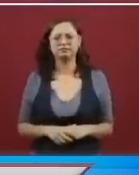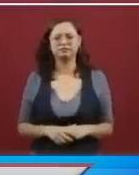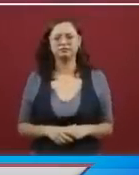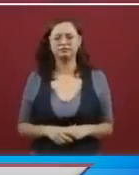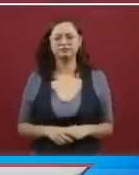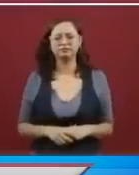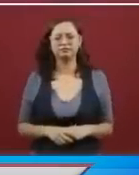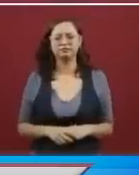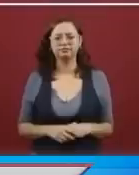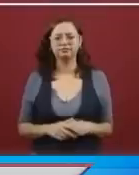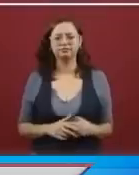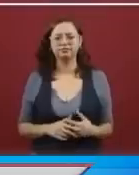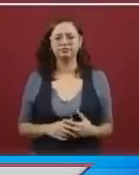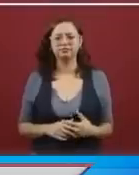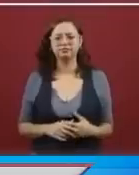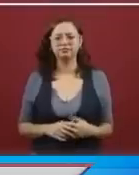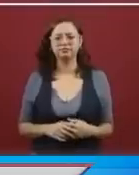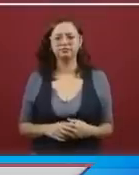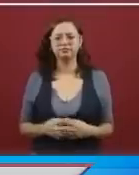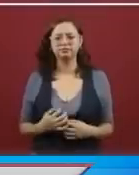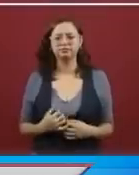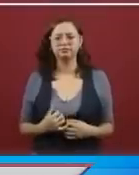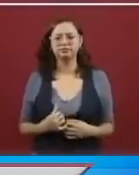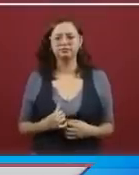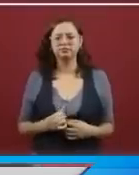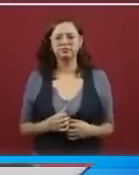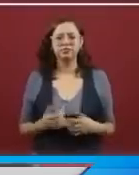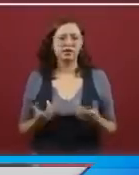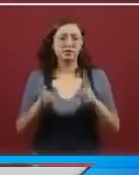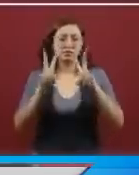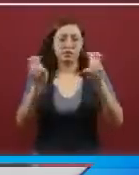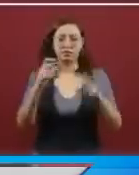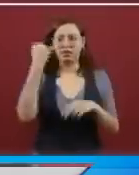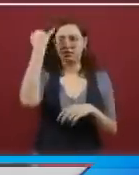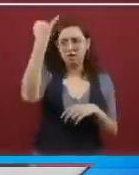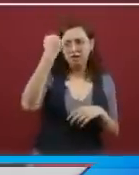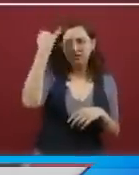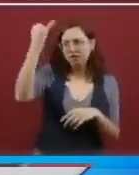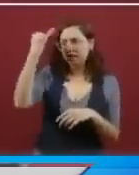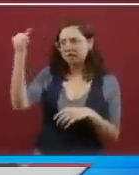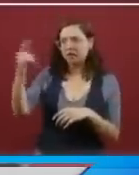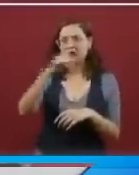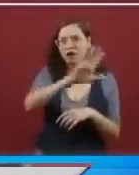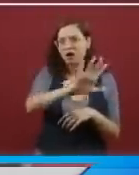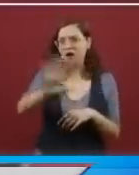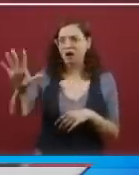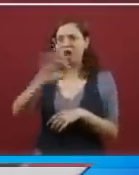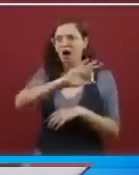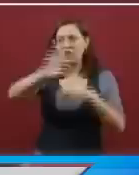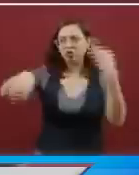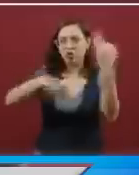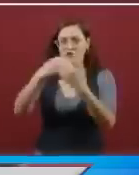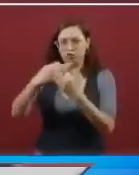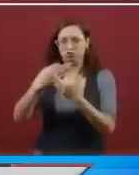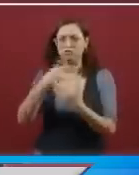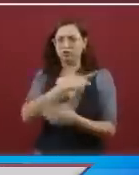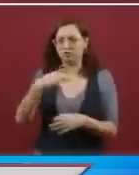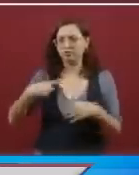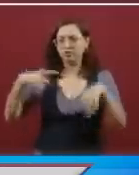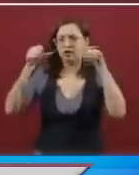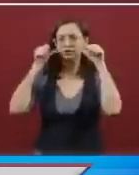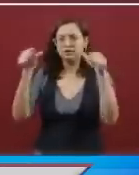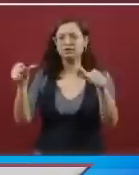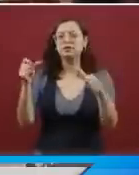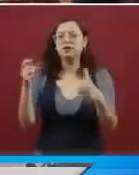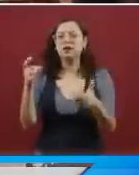de empleos y la cobertura con la que cuente el medio de comunicación. Se ejercerá el derecho de réplica para propiciar un debate respetuoso. Se hace